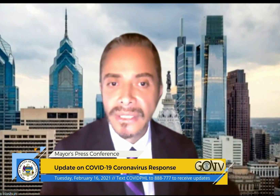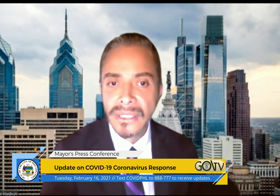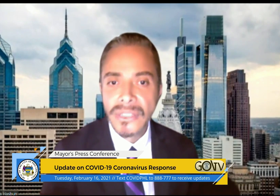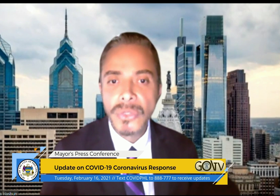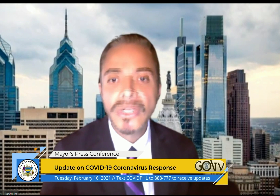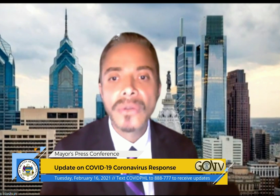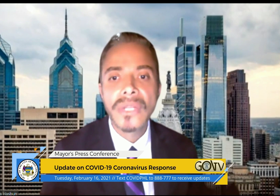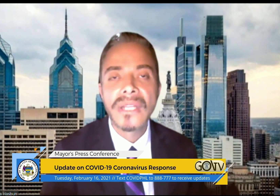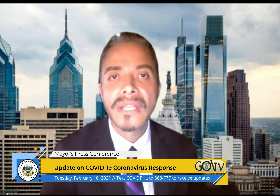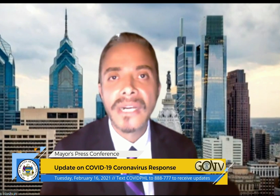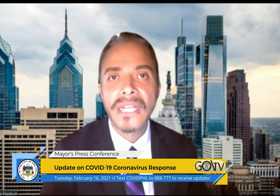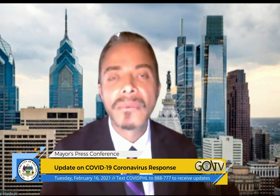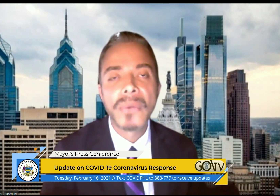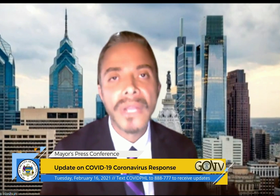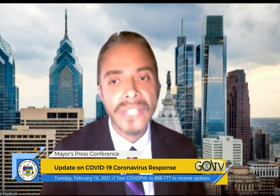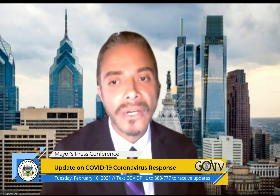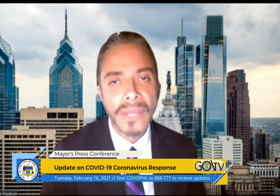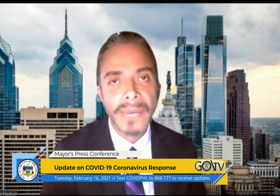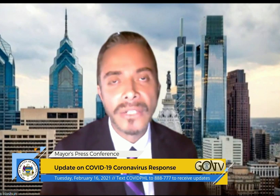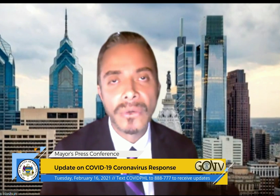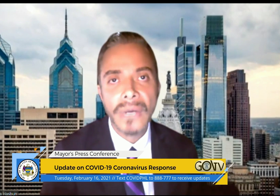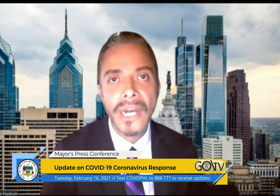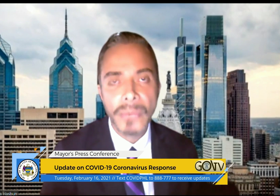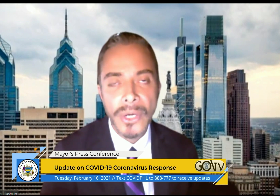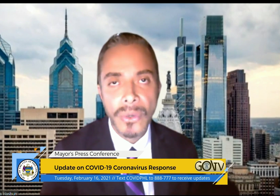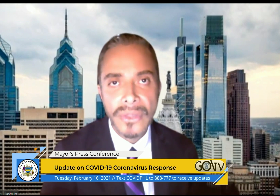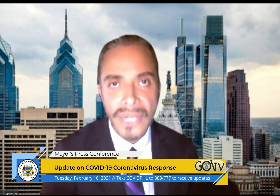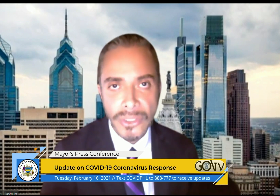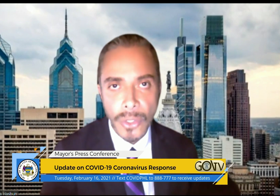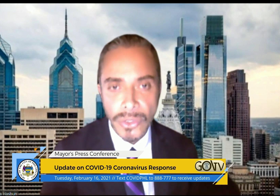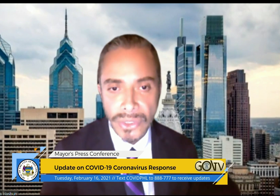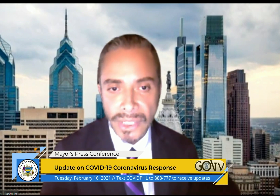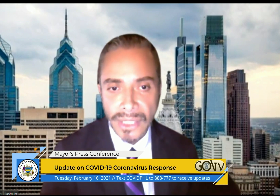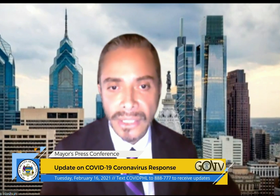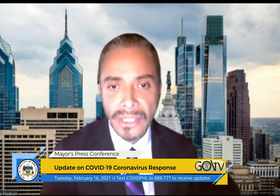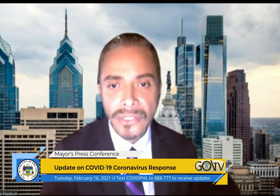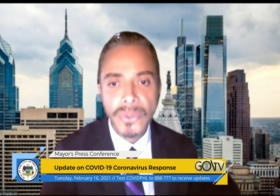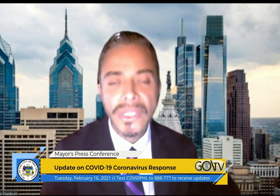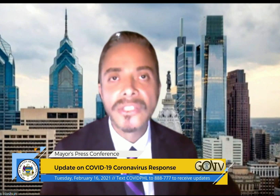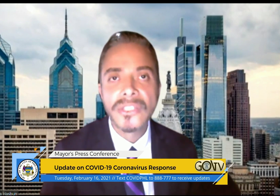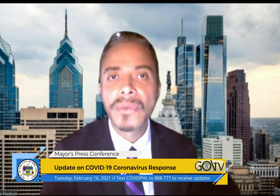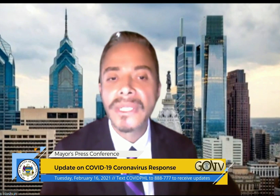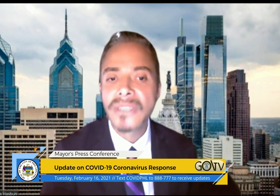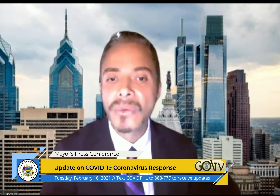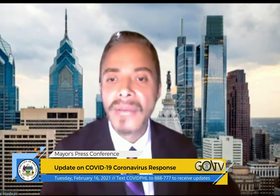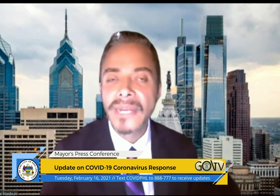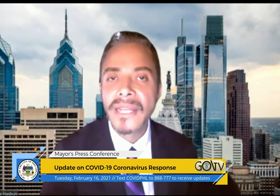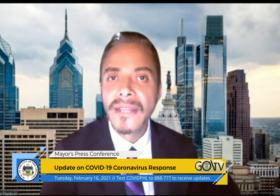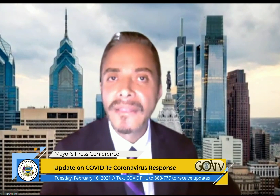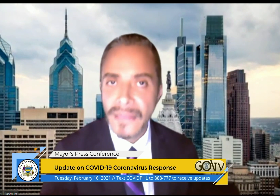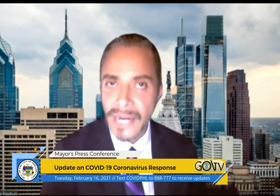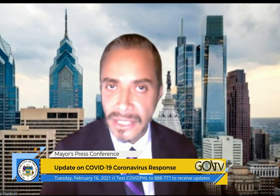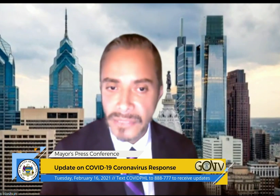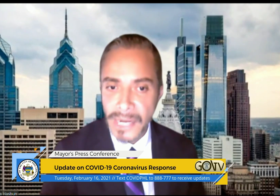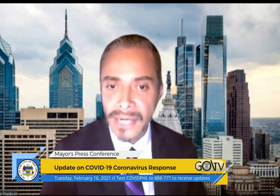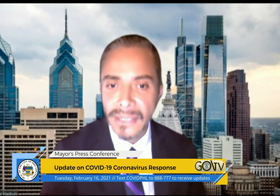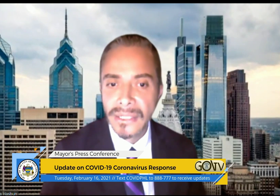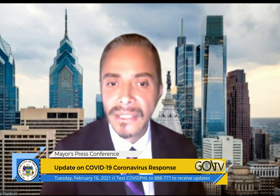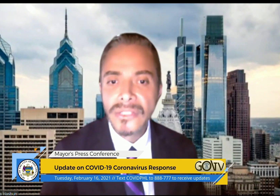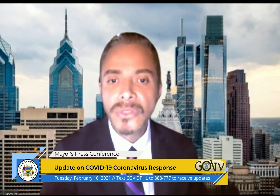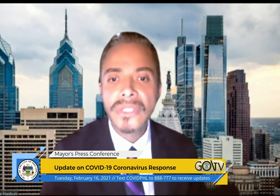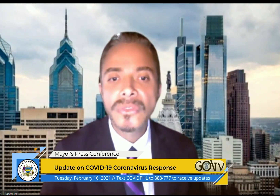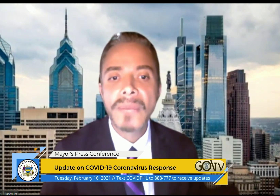Interest. Si usted no tiene internet, puede hacerlo llamando al número 311. Si usted es joven y saludable, tendrá que